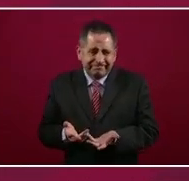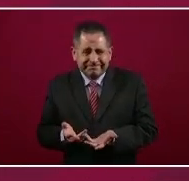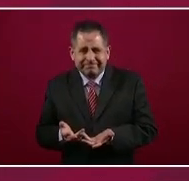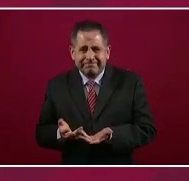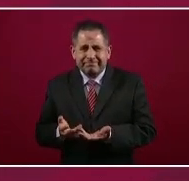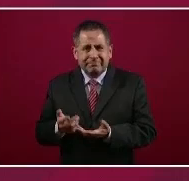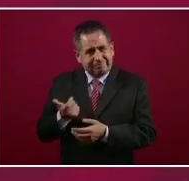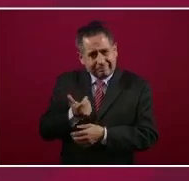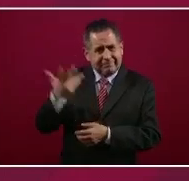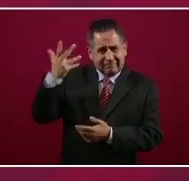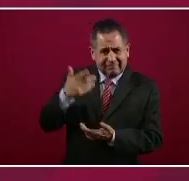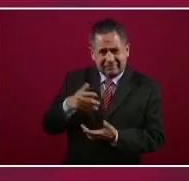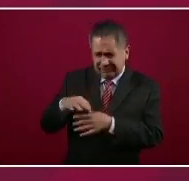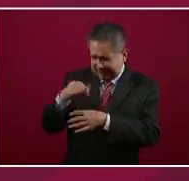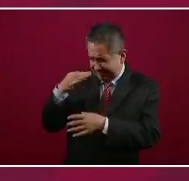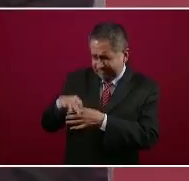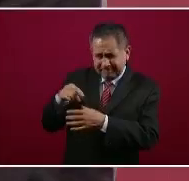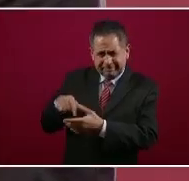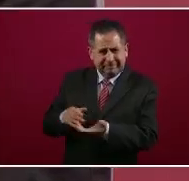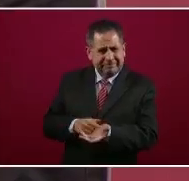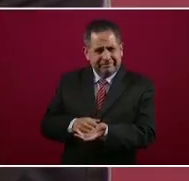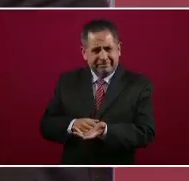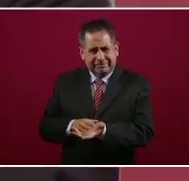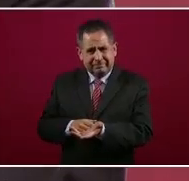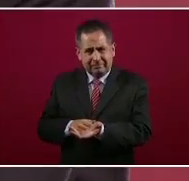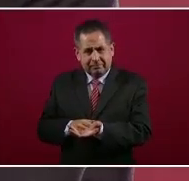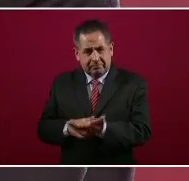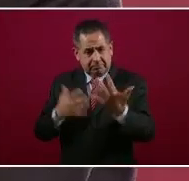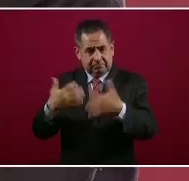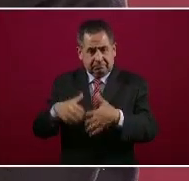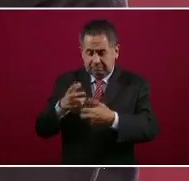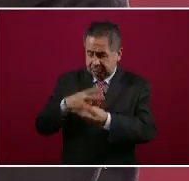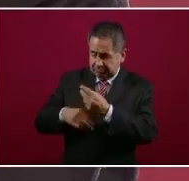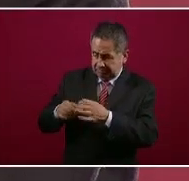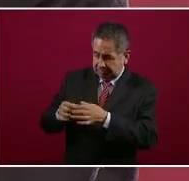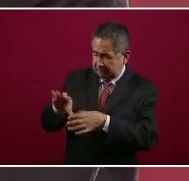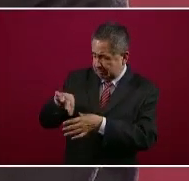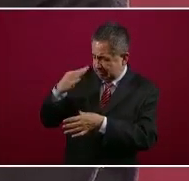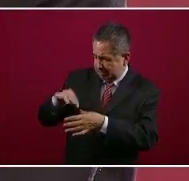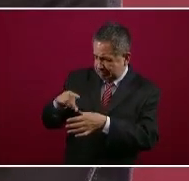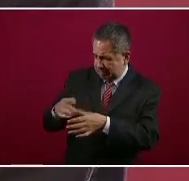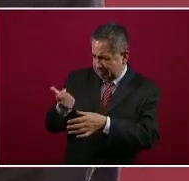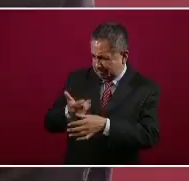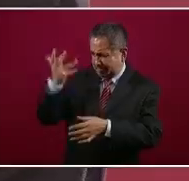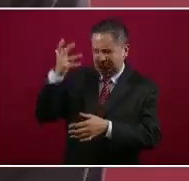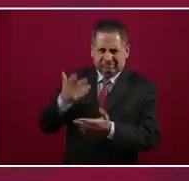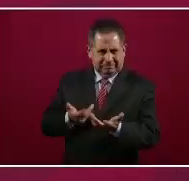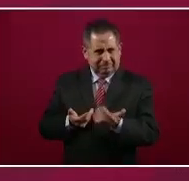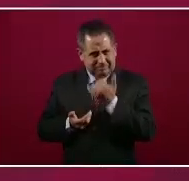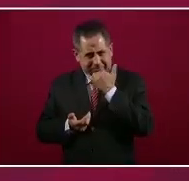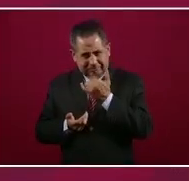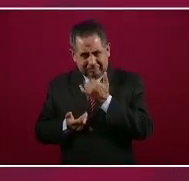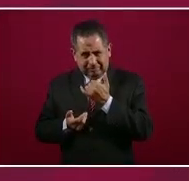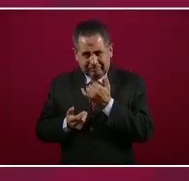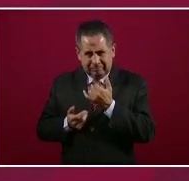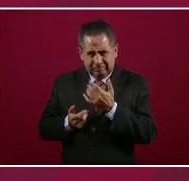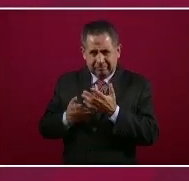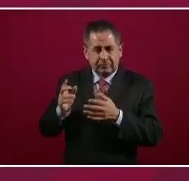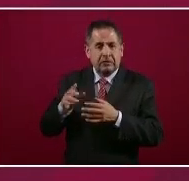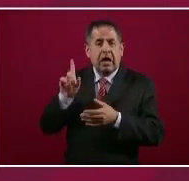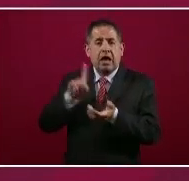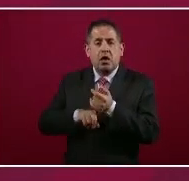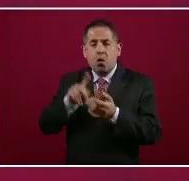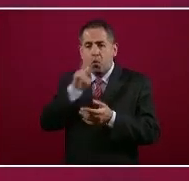porque tan caras las industrializadas cada vez más simple más